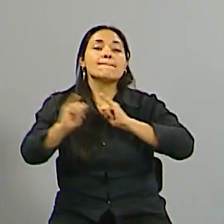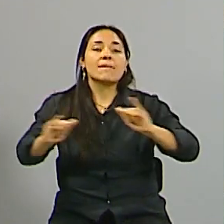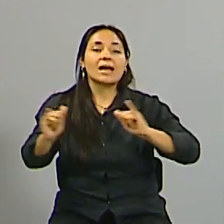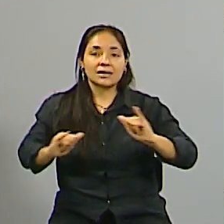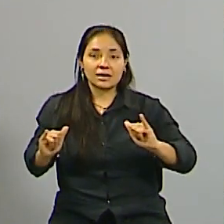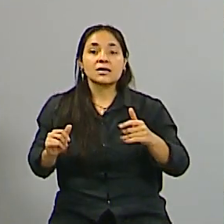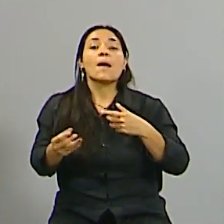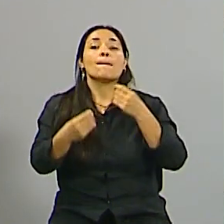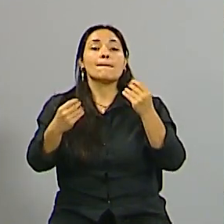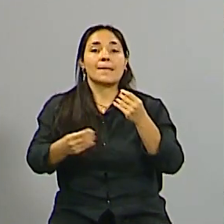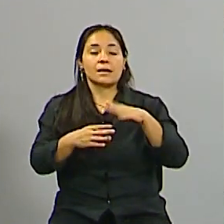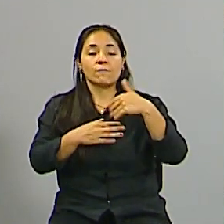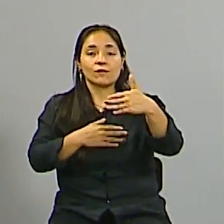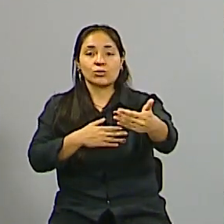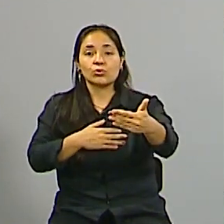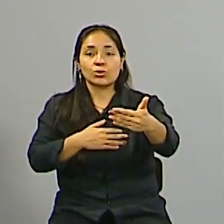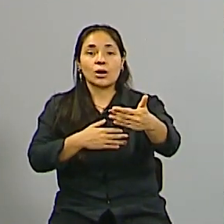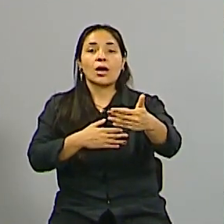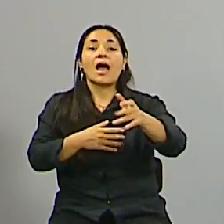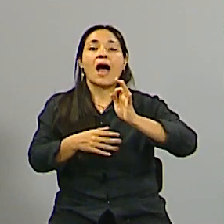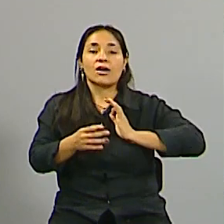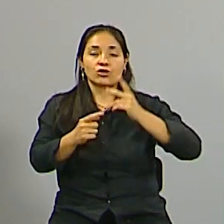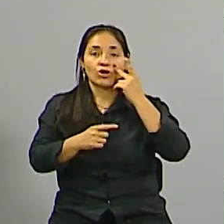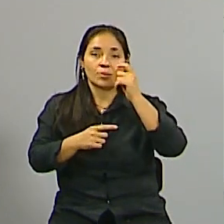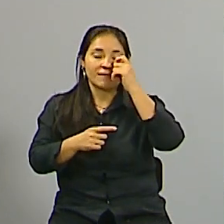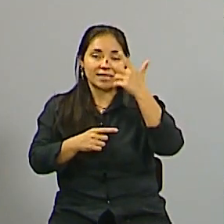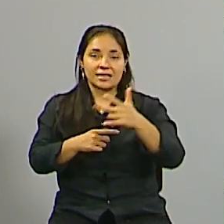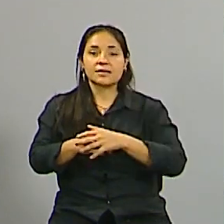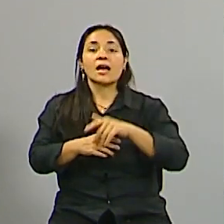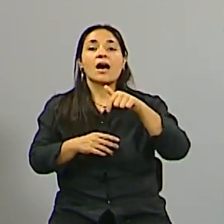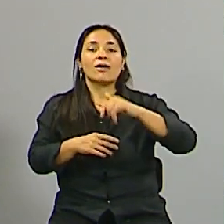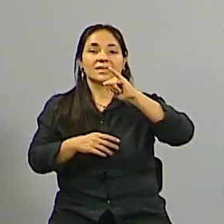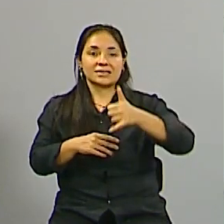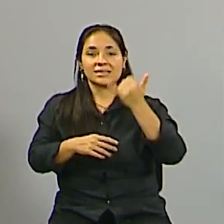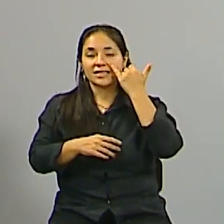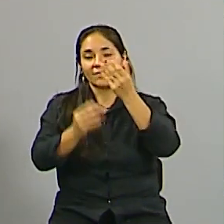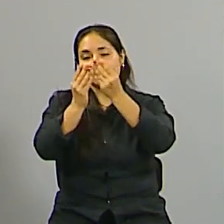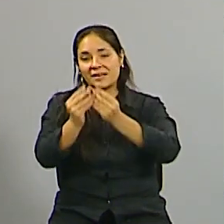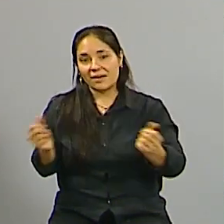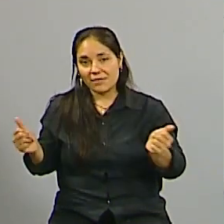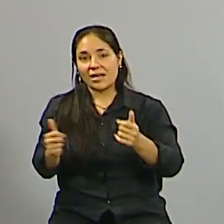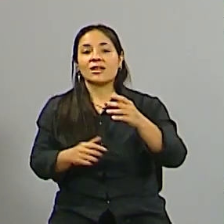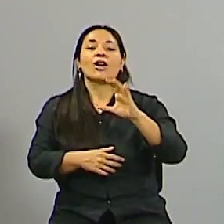en lo que se viene durante este año 2023. Con esto nosotros estamos cerrando aquí en